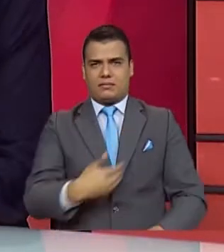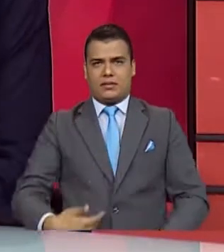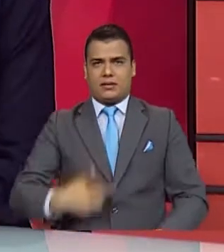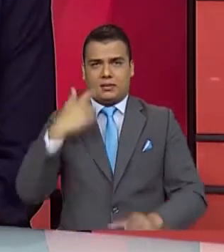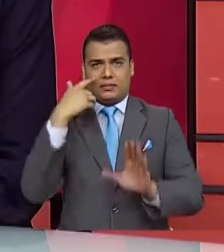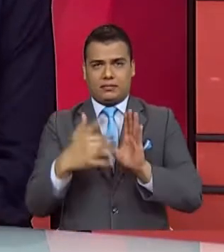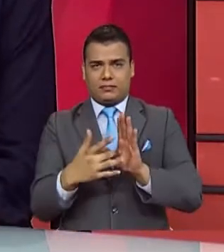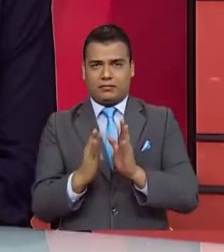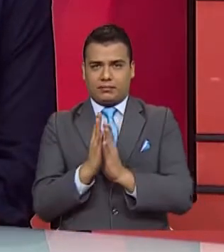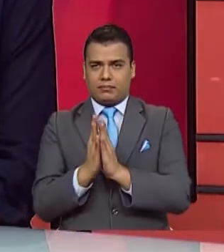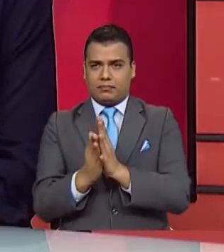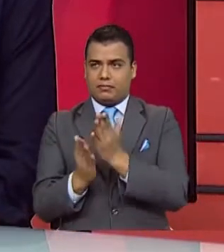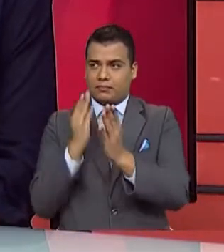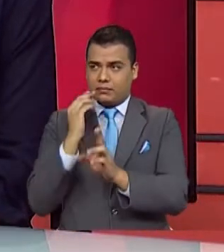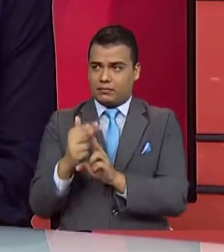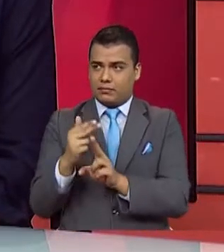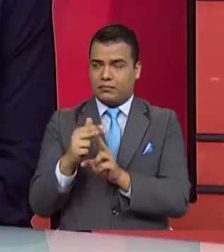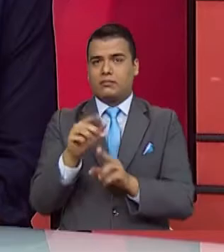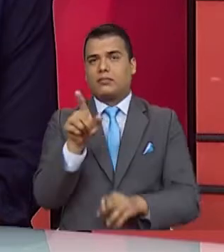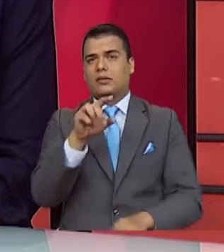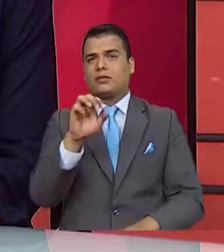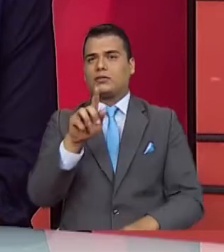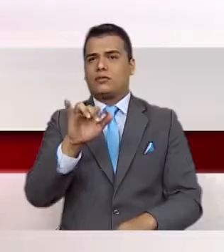está Sofía Pachón. Sofía, buenas noches.